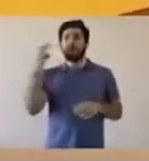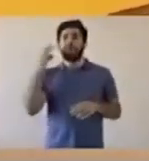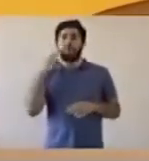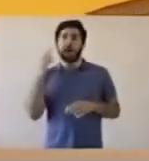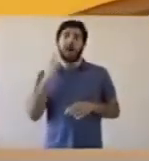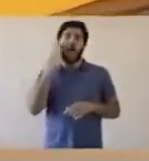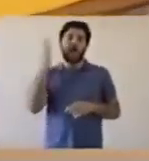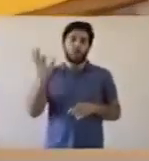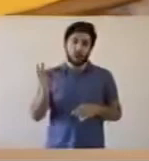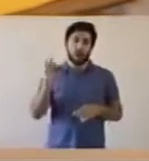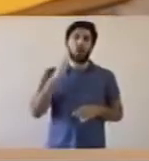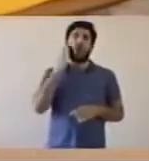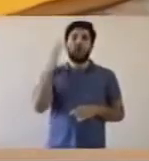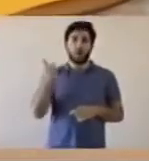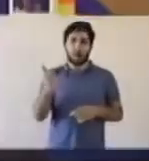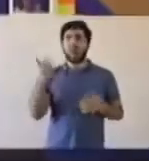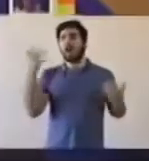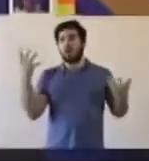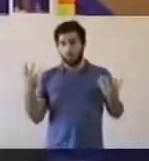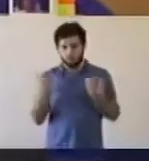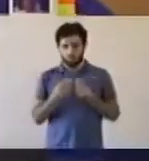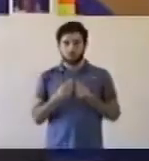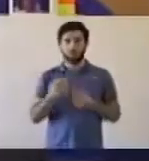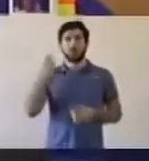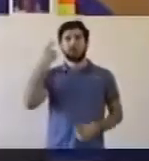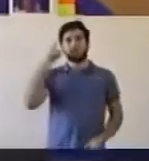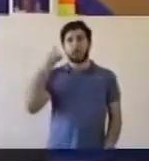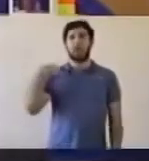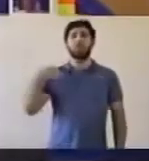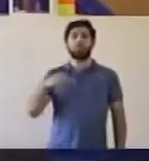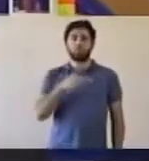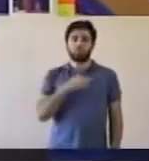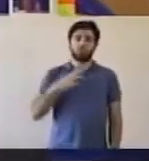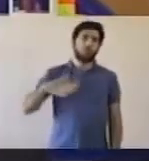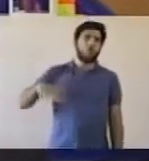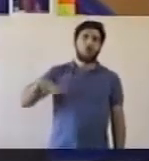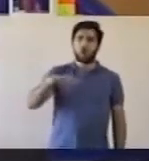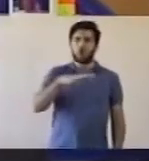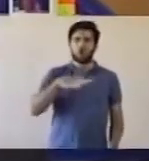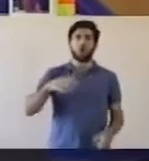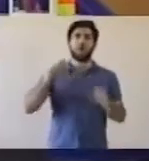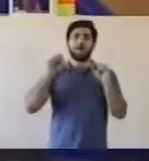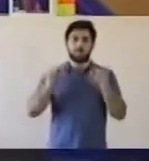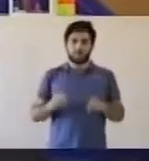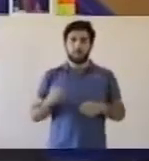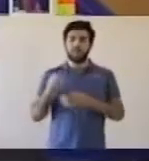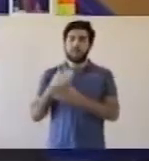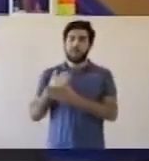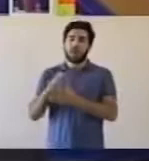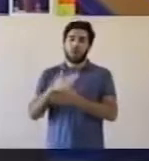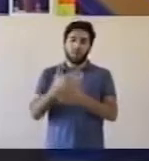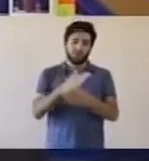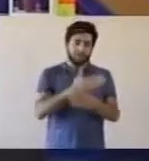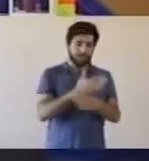mamá, con los abuelos. Esta actividad es para que todos en casa podamos